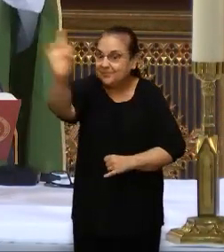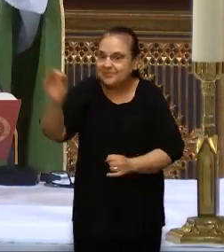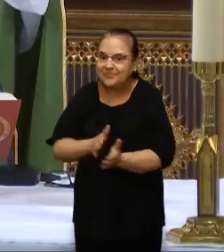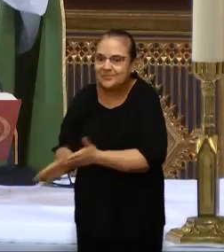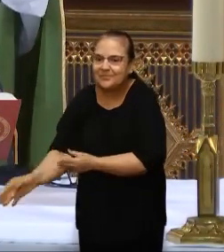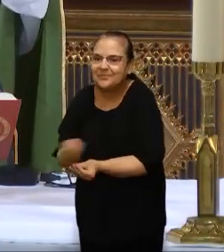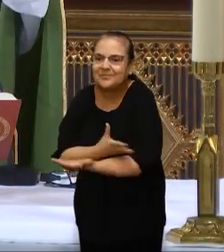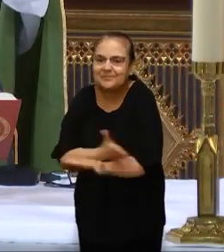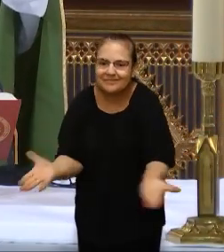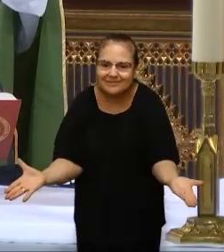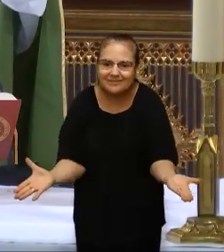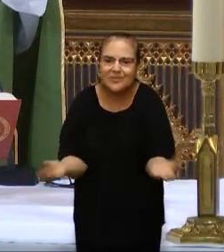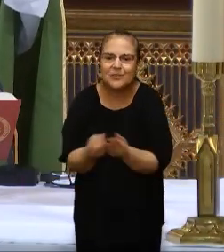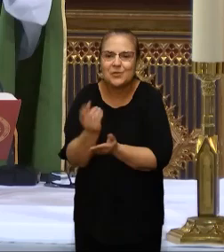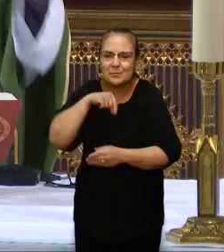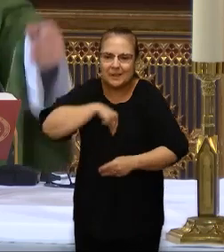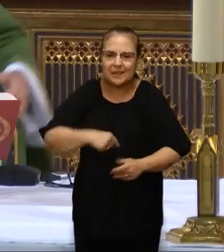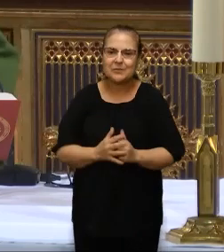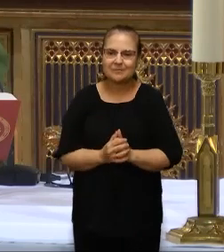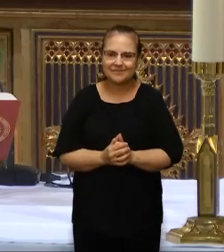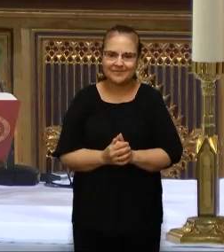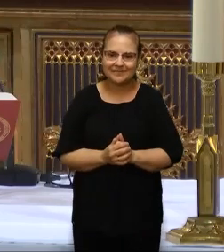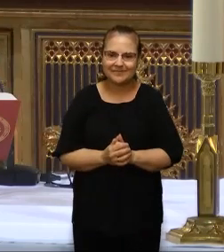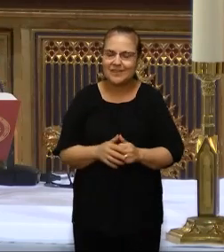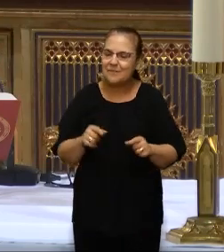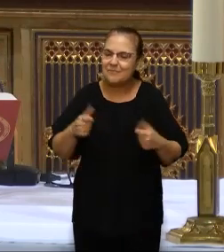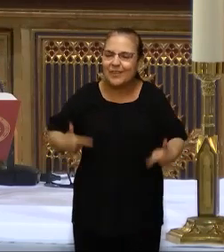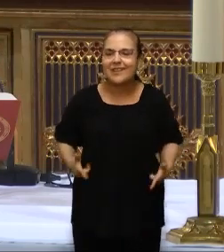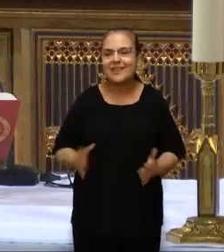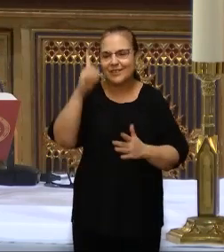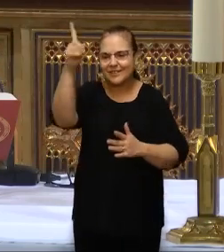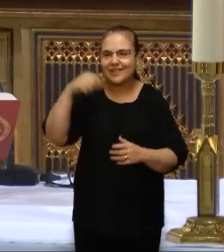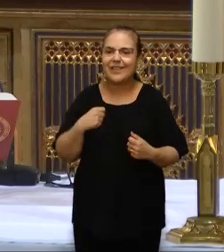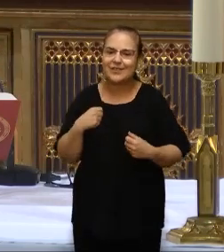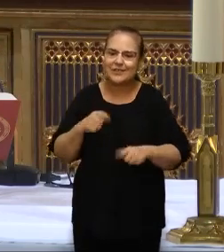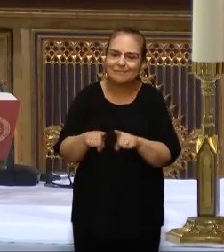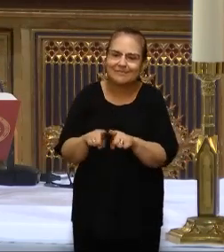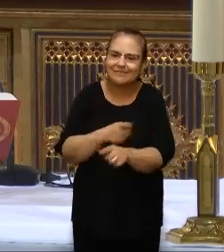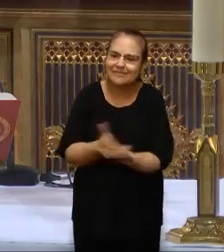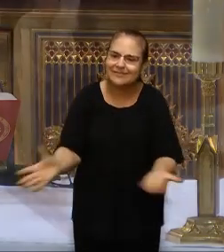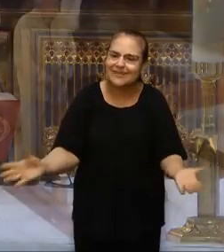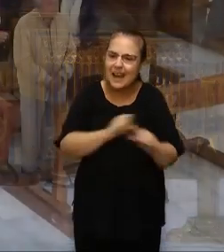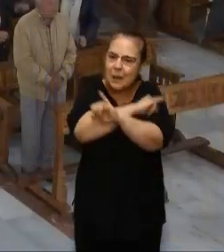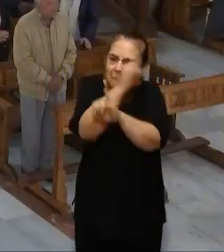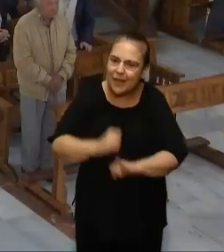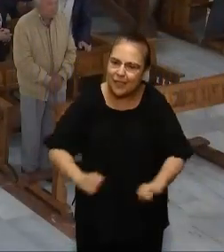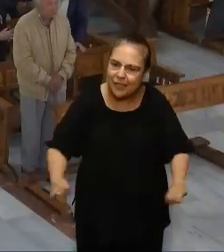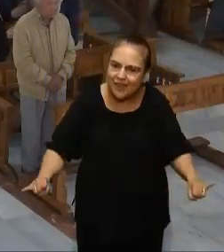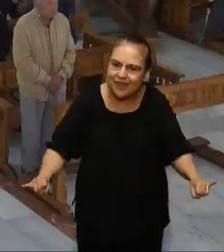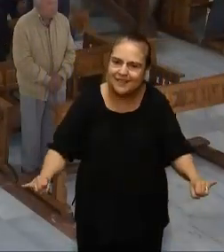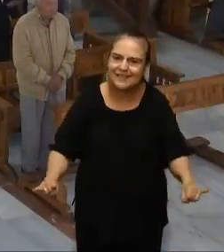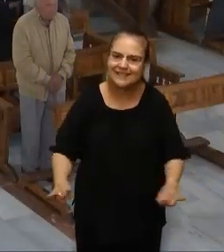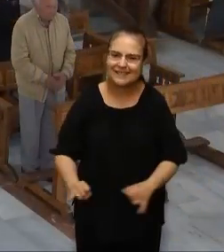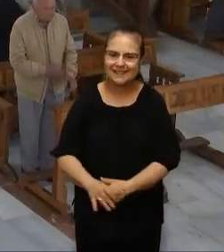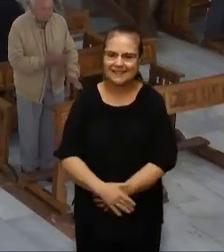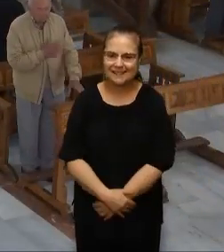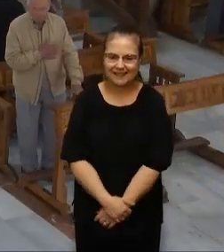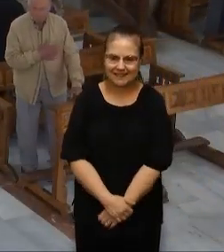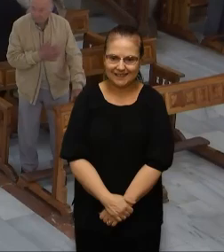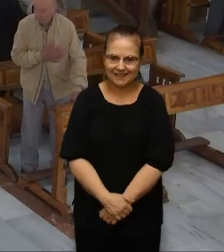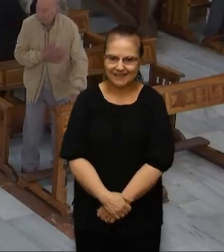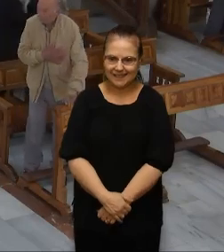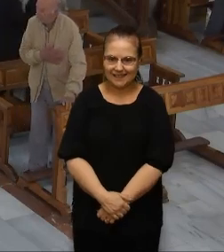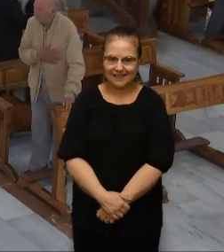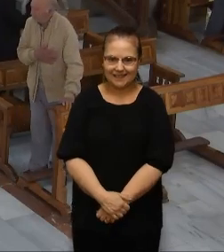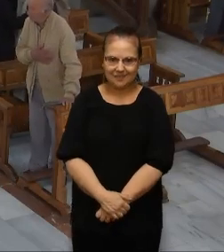siempre con vosotros. Y con tu espíritu. Como hijos de Dios, daos fraternalmente la paz. La paz contigo. Qué grande